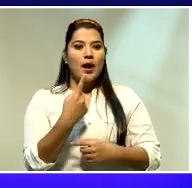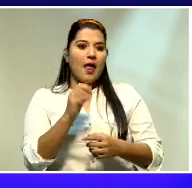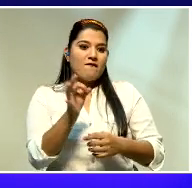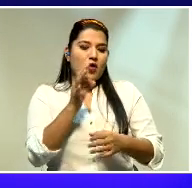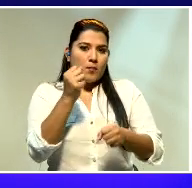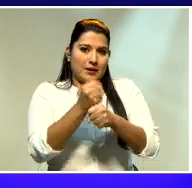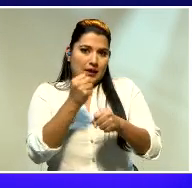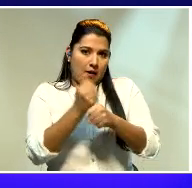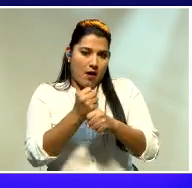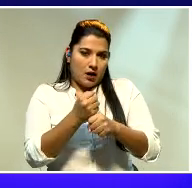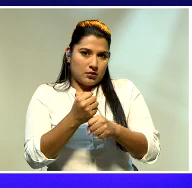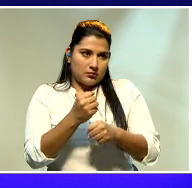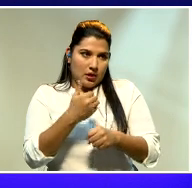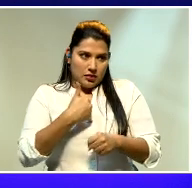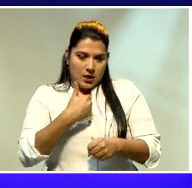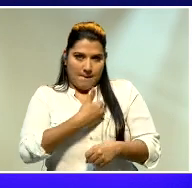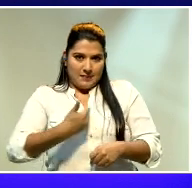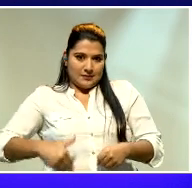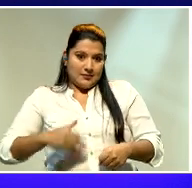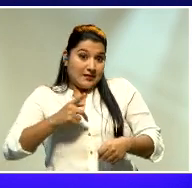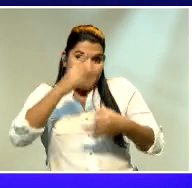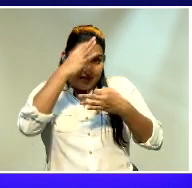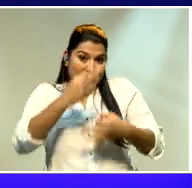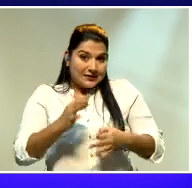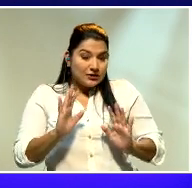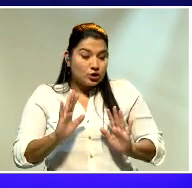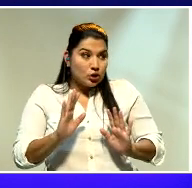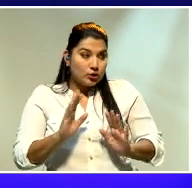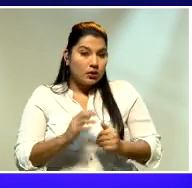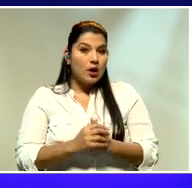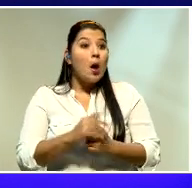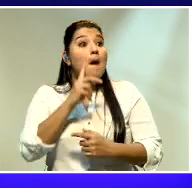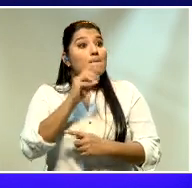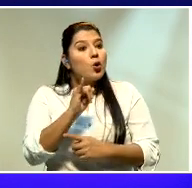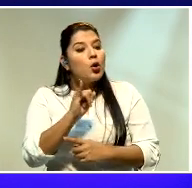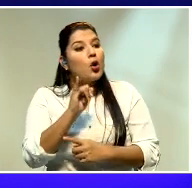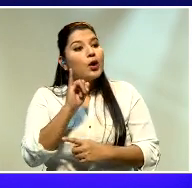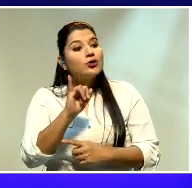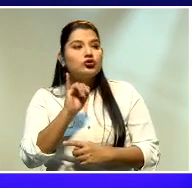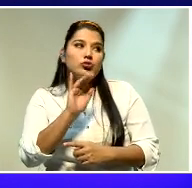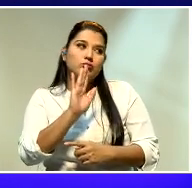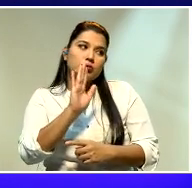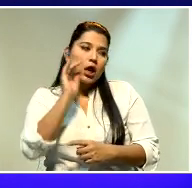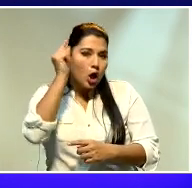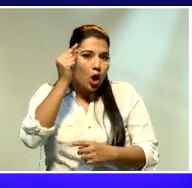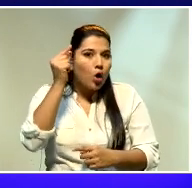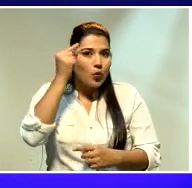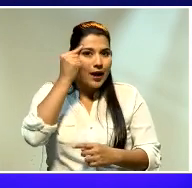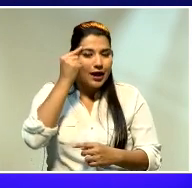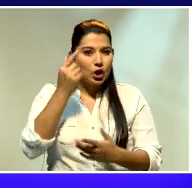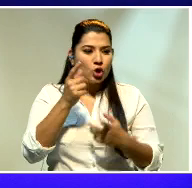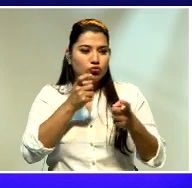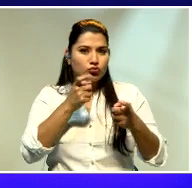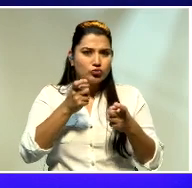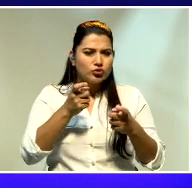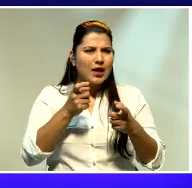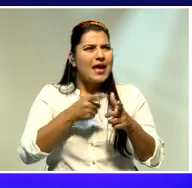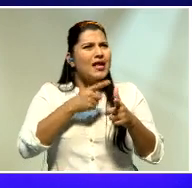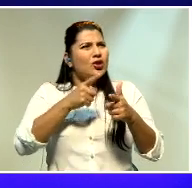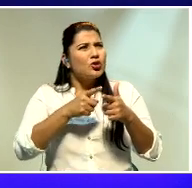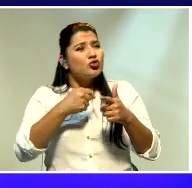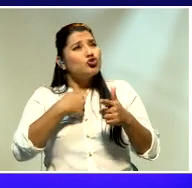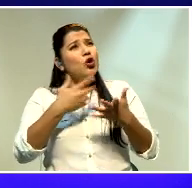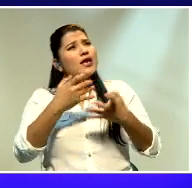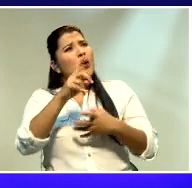es una dinámica de decisión ejecutiva, justamente. Por eso es el Poder Ejecutivo. La pregunta es, ¿qué le dice usted a la